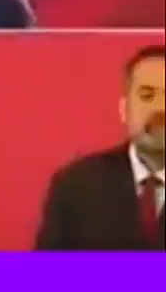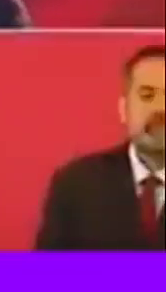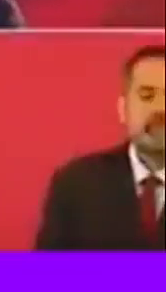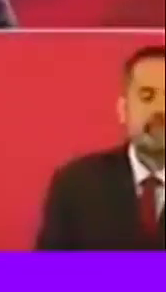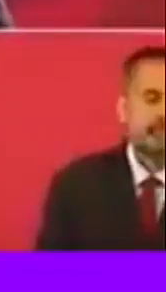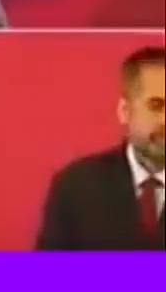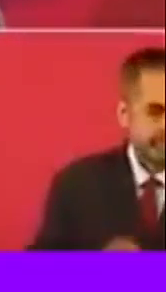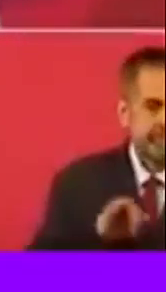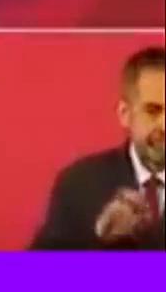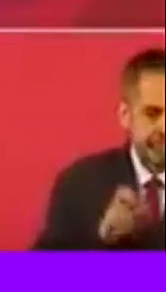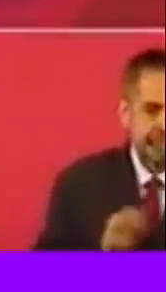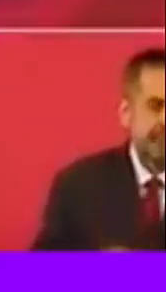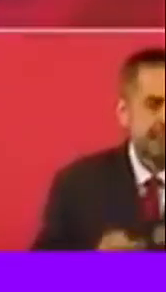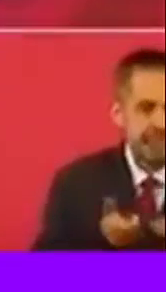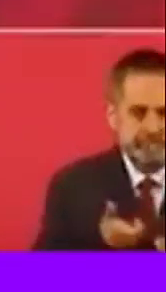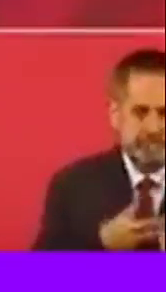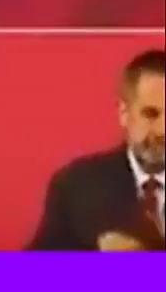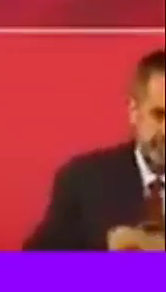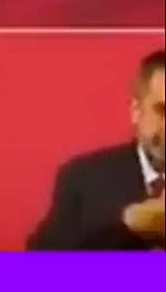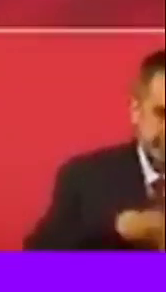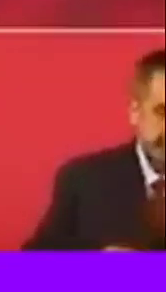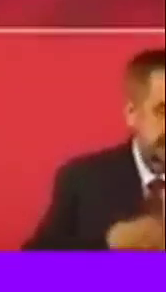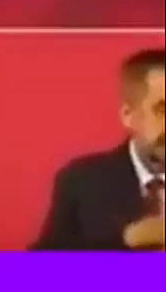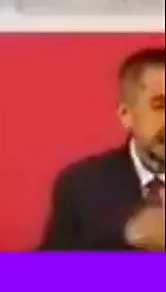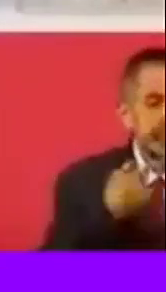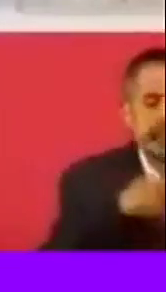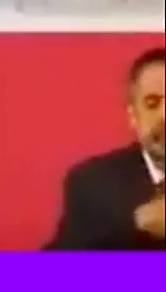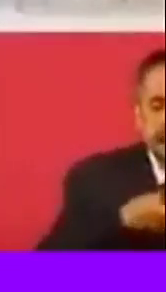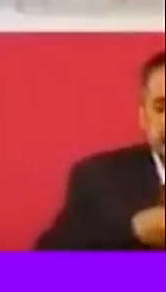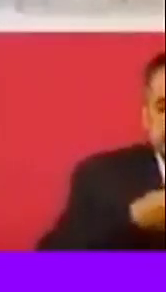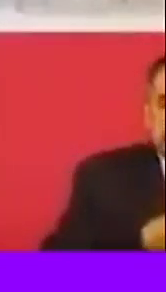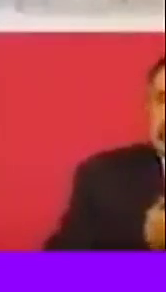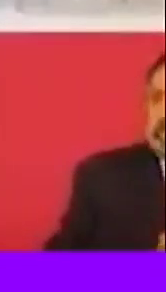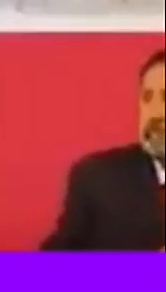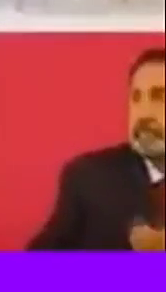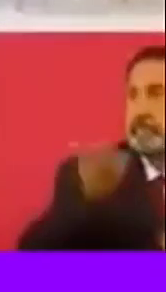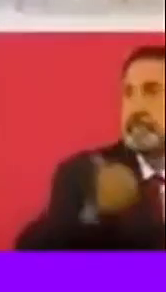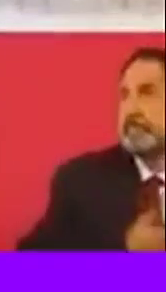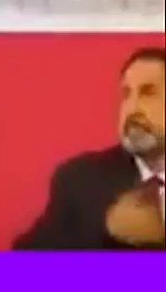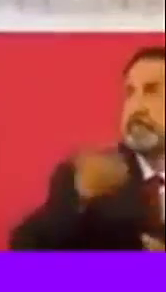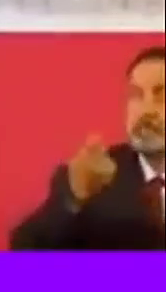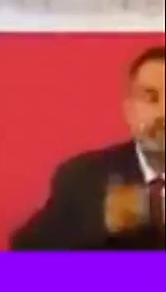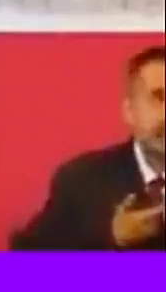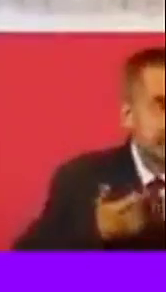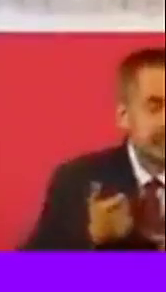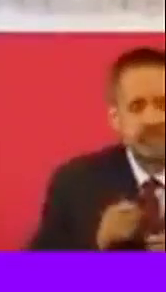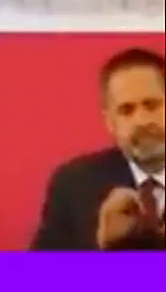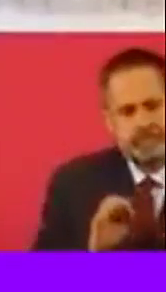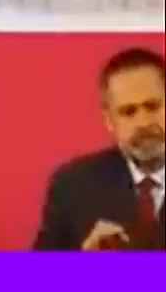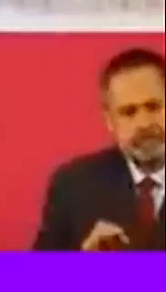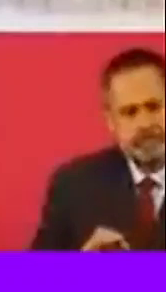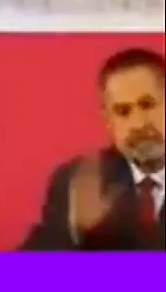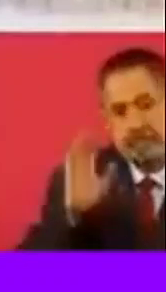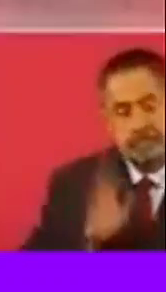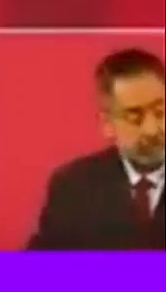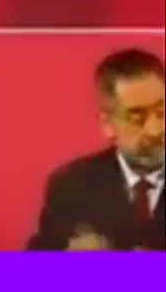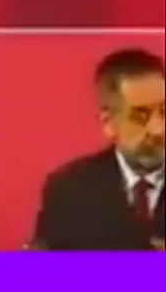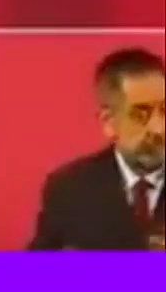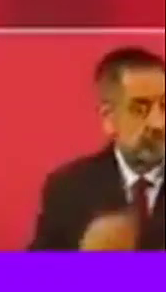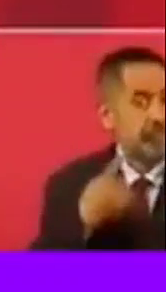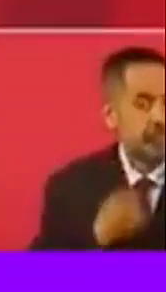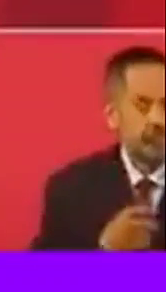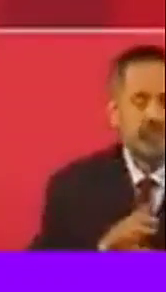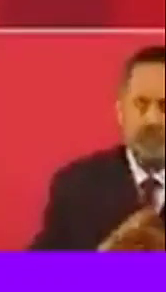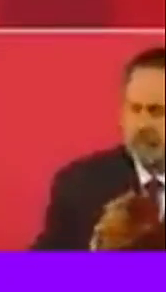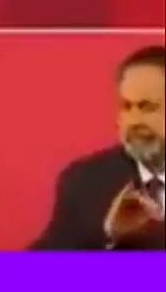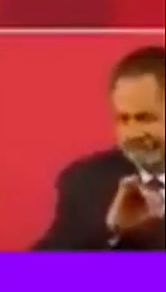León al sur, o de Baja California al sur. No es así. López Obrador jamás ha trabajado en su vida. López Obrador jamás ha